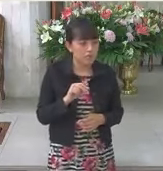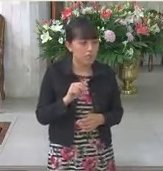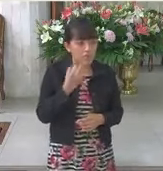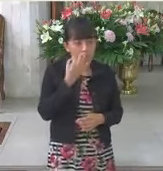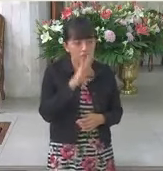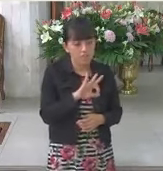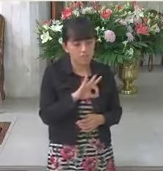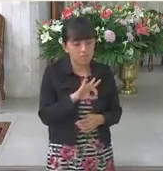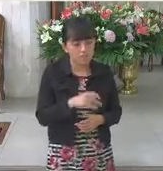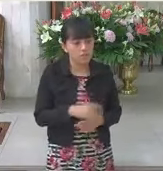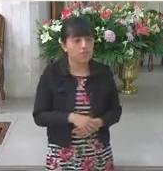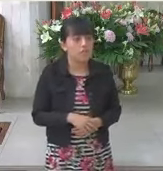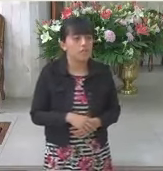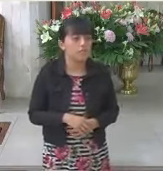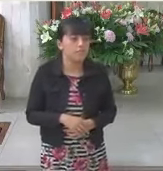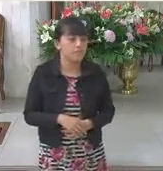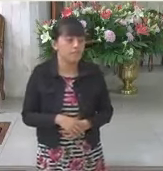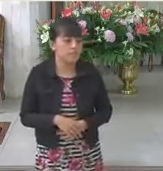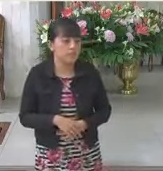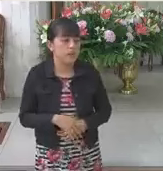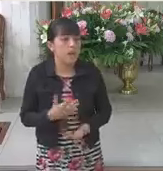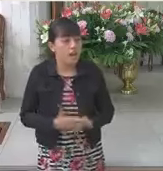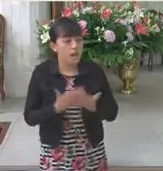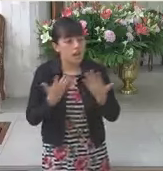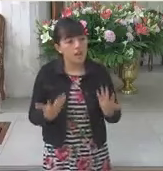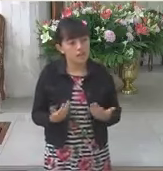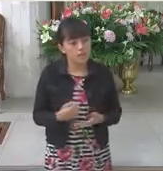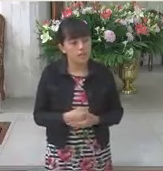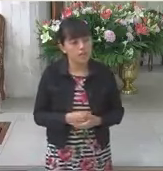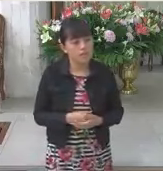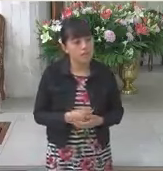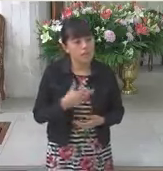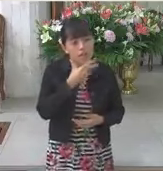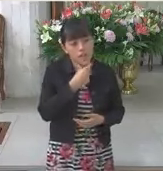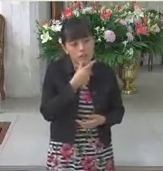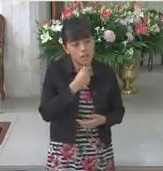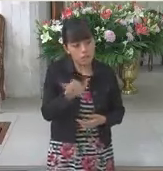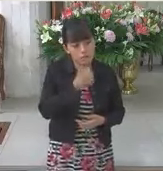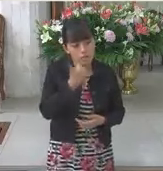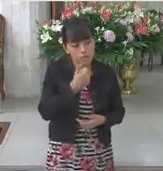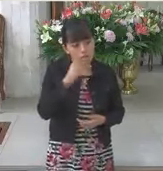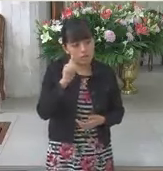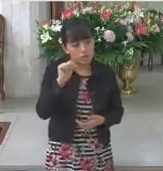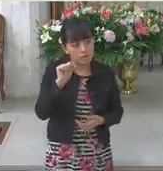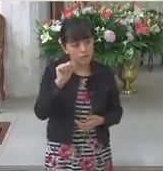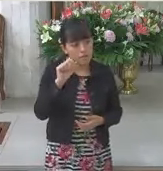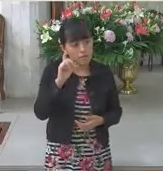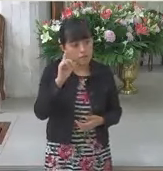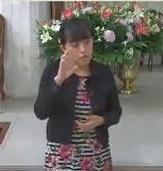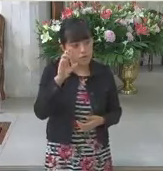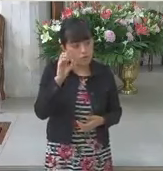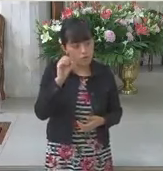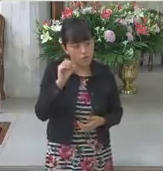el apóstol Pedro dice así el apóstol Pedro baste ya